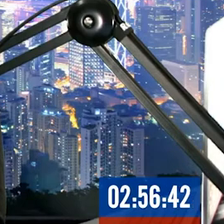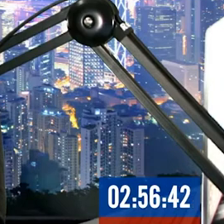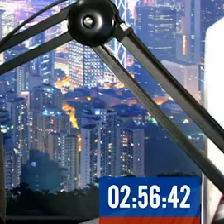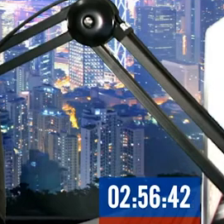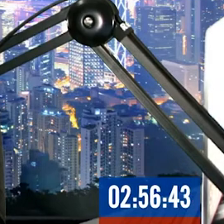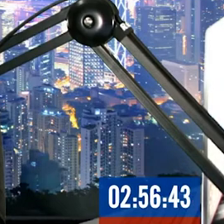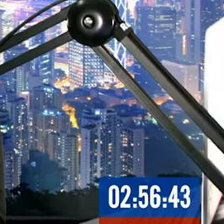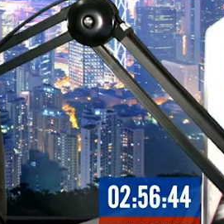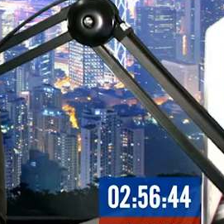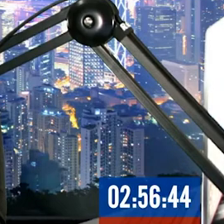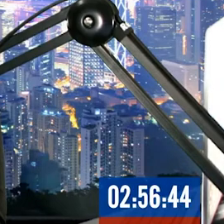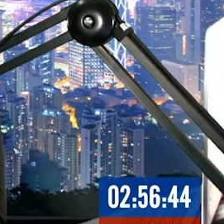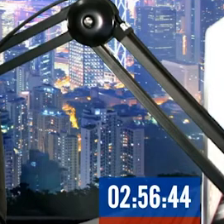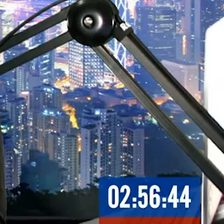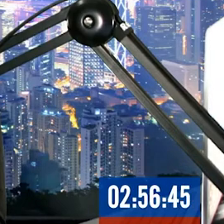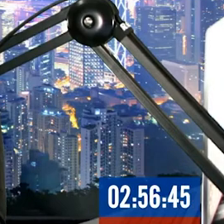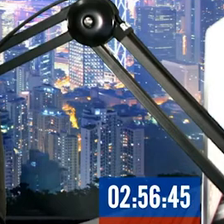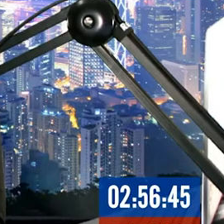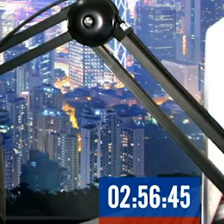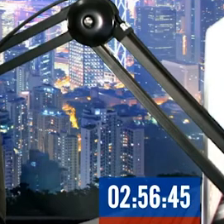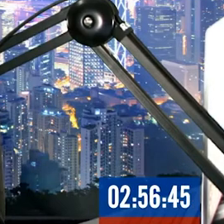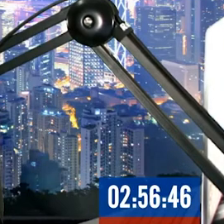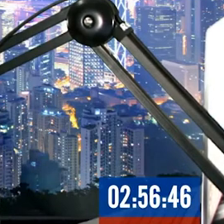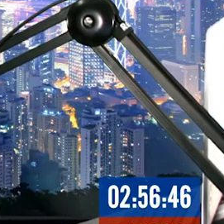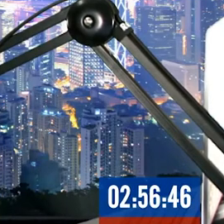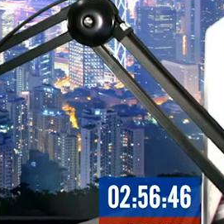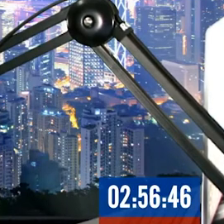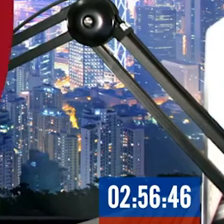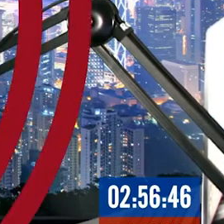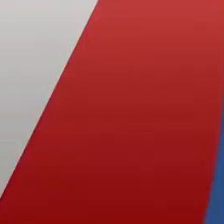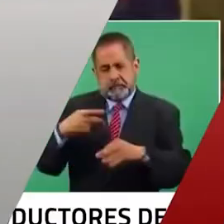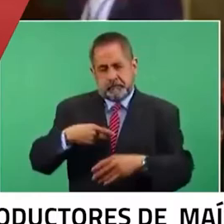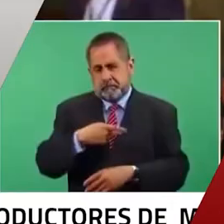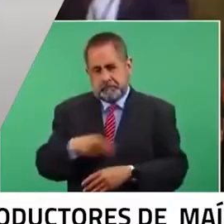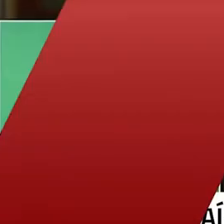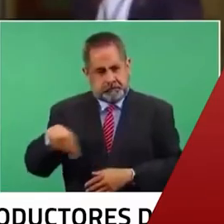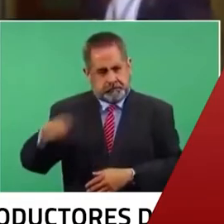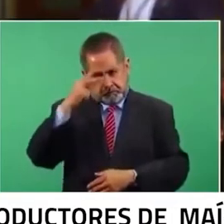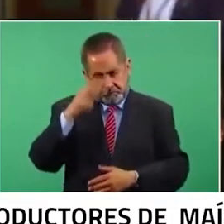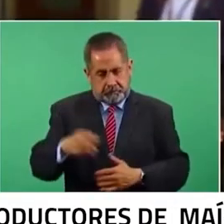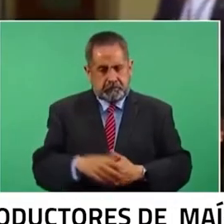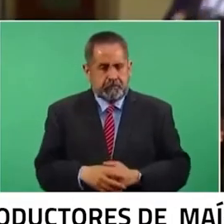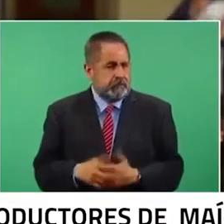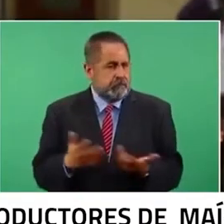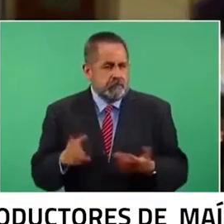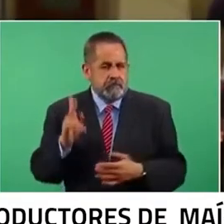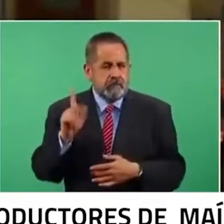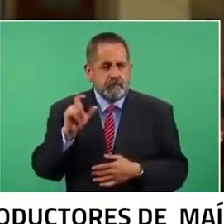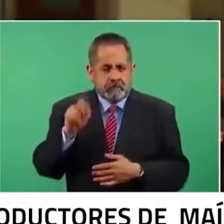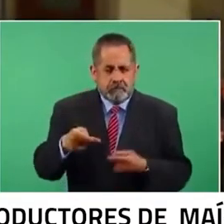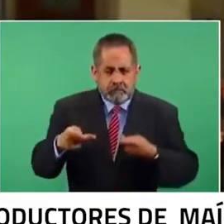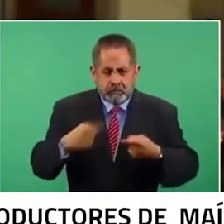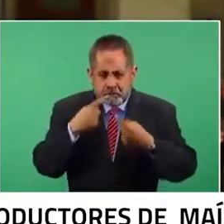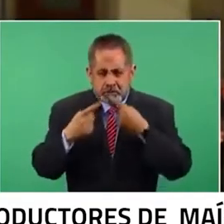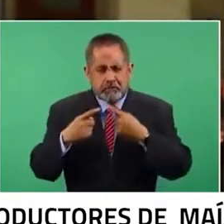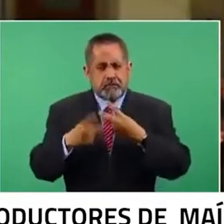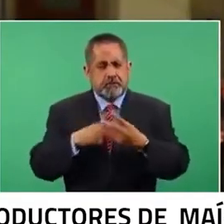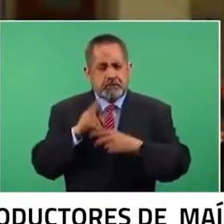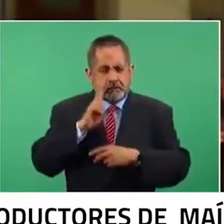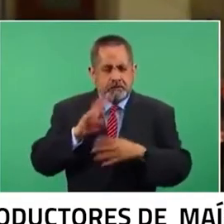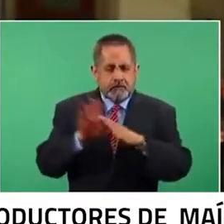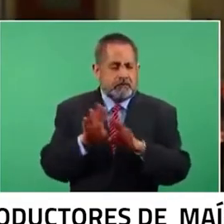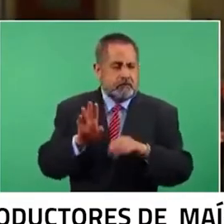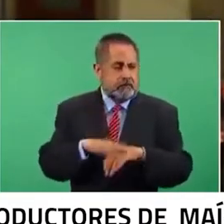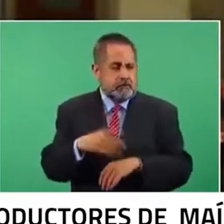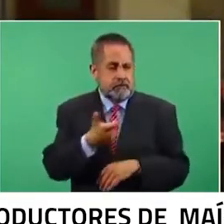decir que no suba. ¿Qué dijo el presidente? Esto fue lo que dijo. La pregunta es, ¿cuál es la estrategia para frenar la escalada